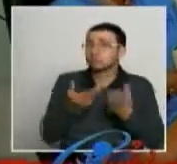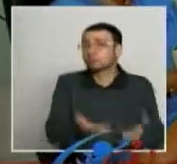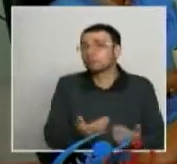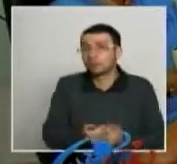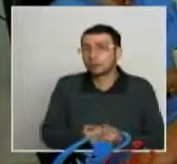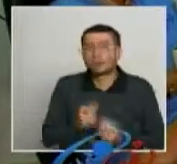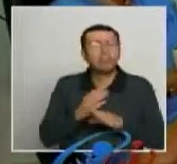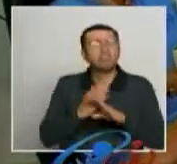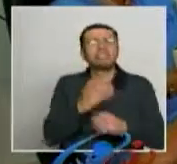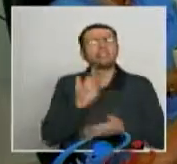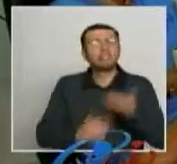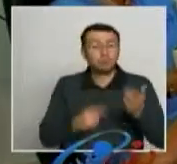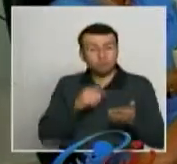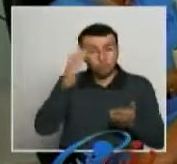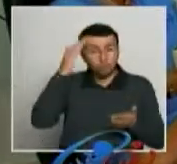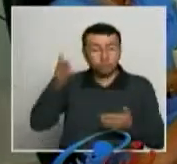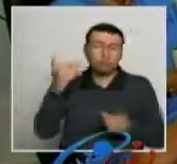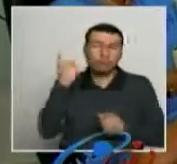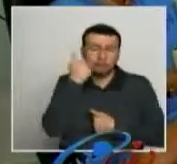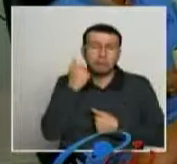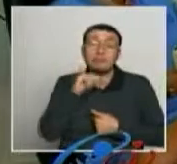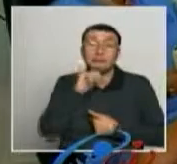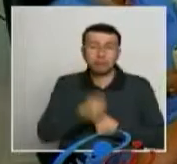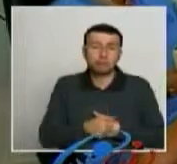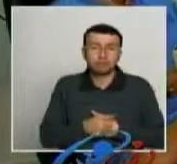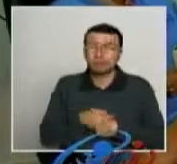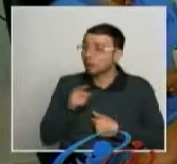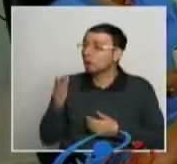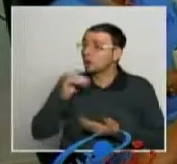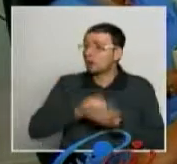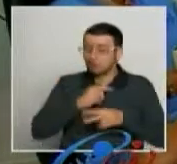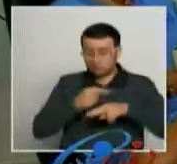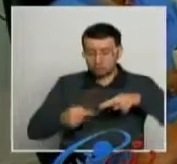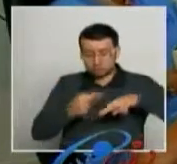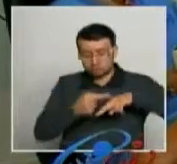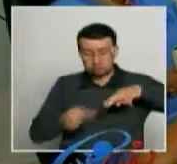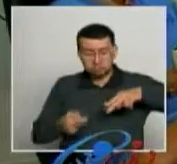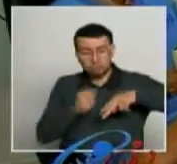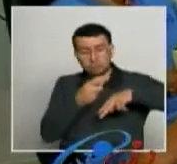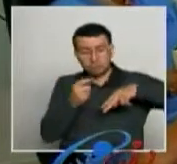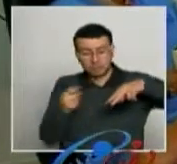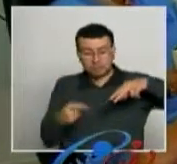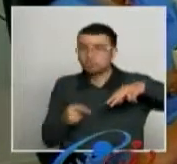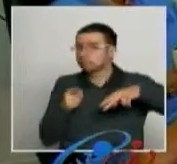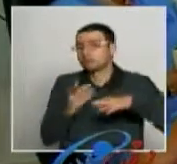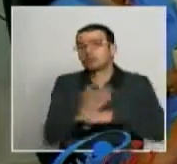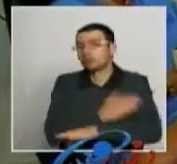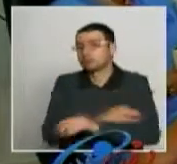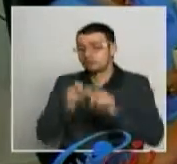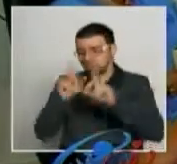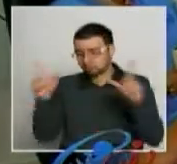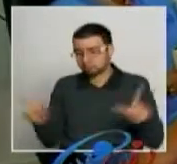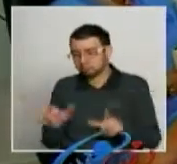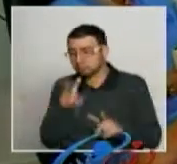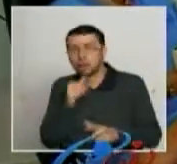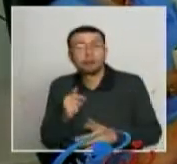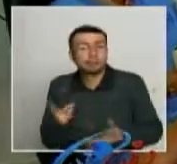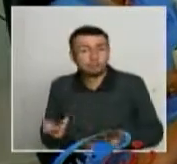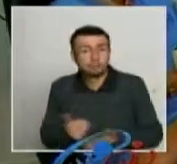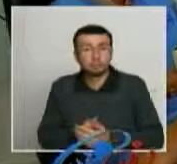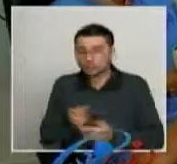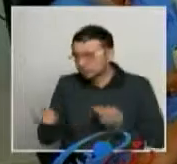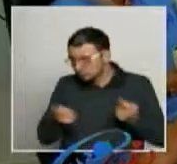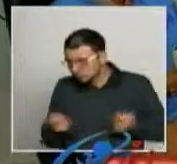¿Qué evita esto? Complicaciones. Lo que decía Fernando, que es que se le reprodujeron, pues si no tenía un diagnóstico, si no le hicieron el tratamiento